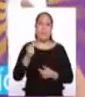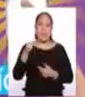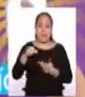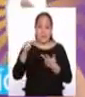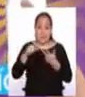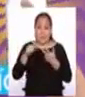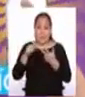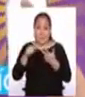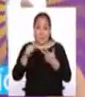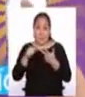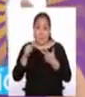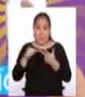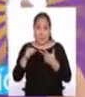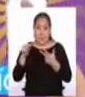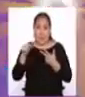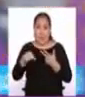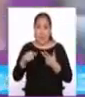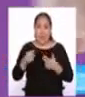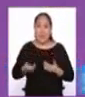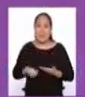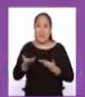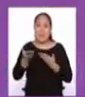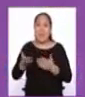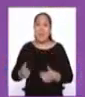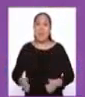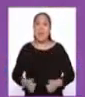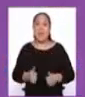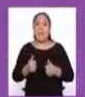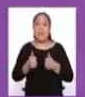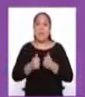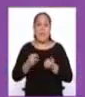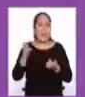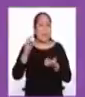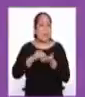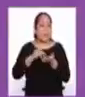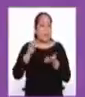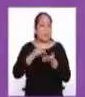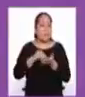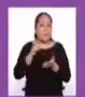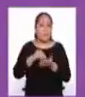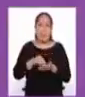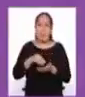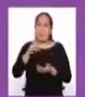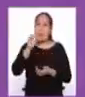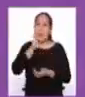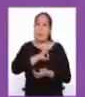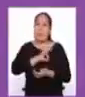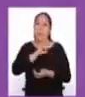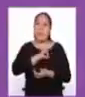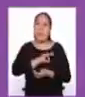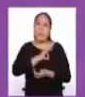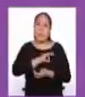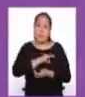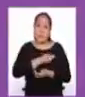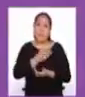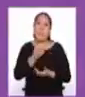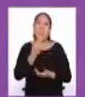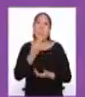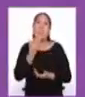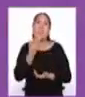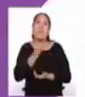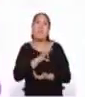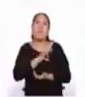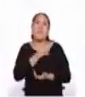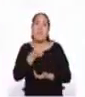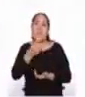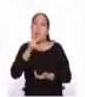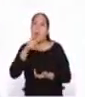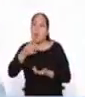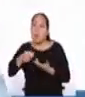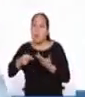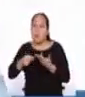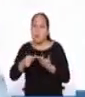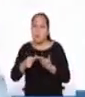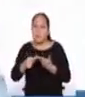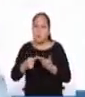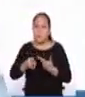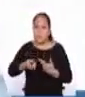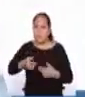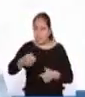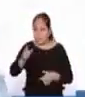forma en la que se desarrolla la vida y la que más es aprovechada por los seres vivos. Adicionalmente,